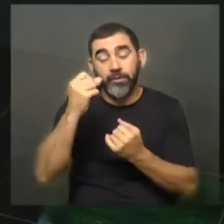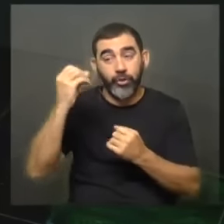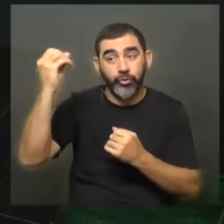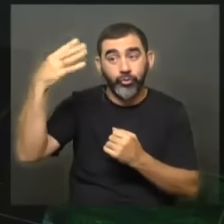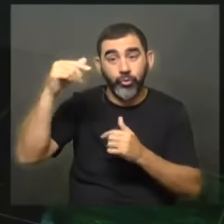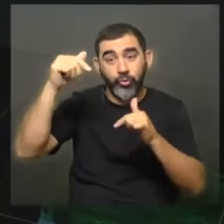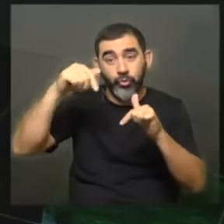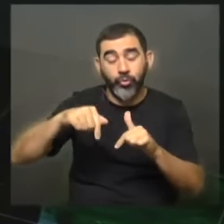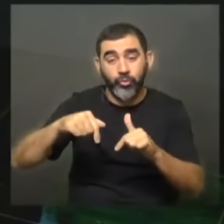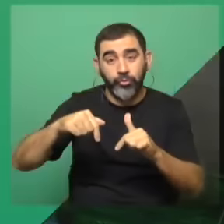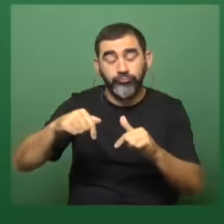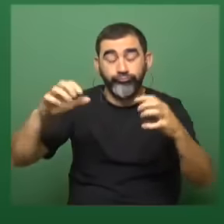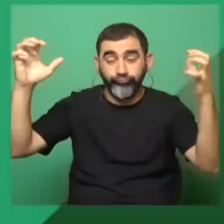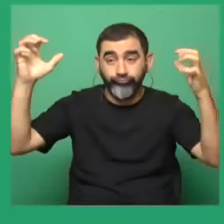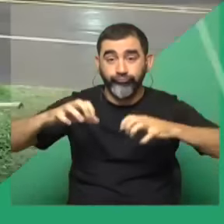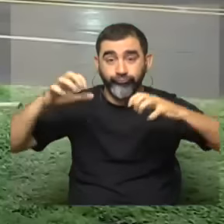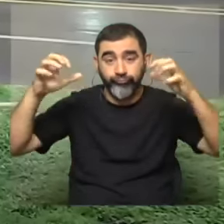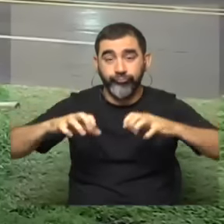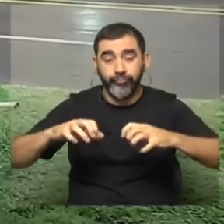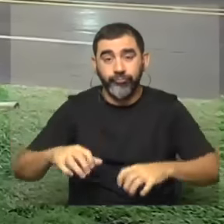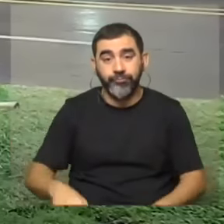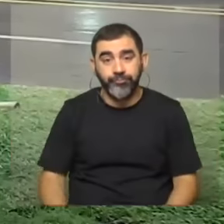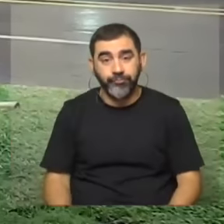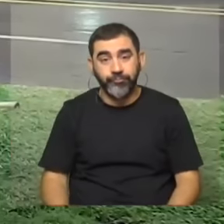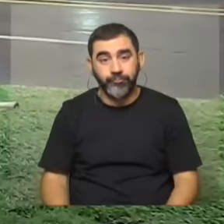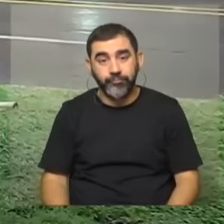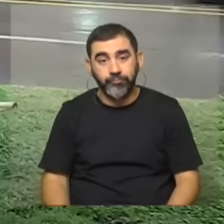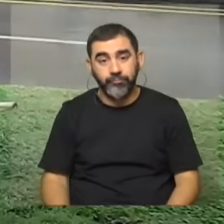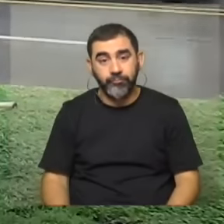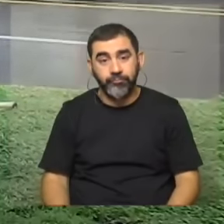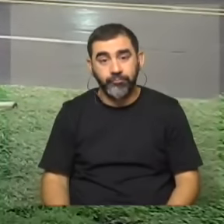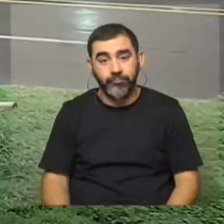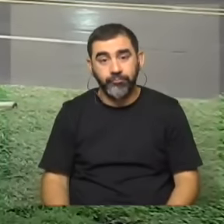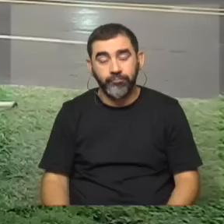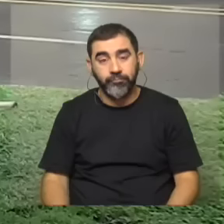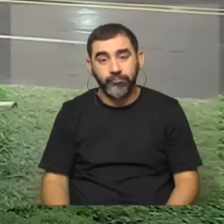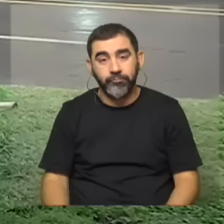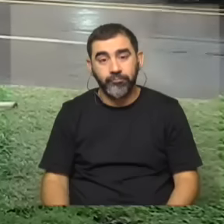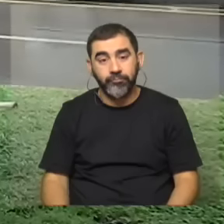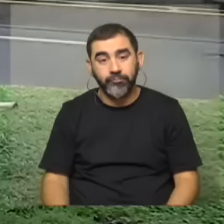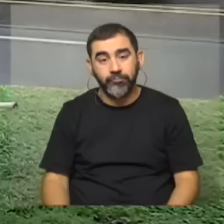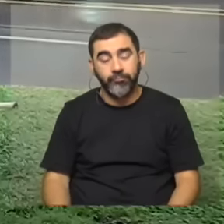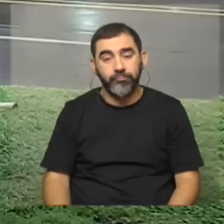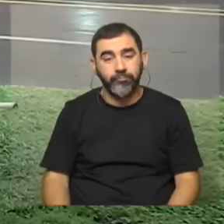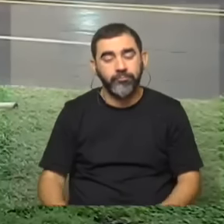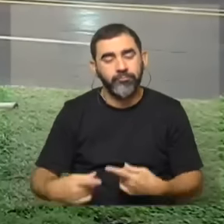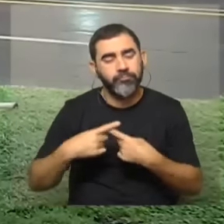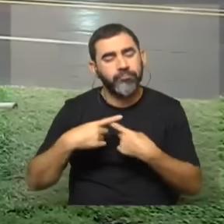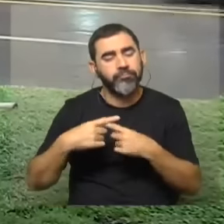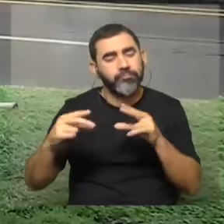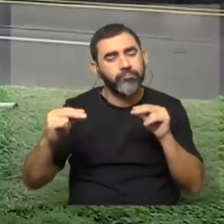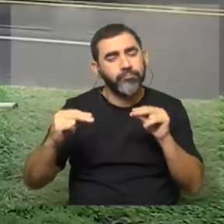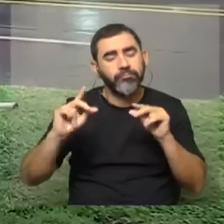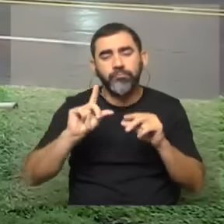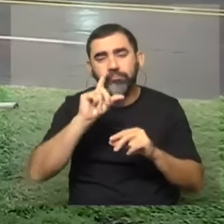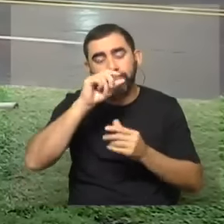frente hoy este ya con con las lluvias Pero bueno estamos siguiendo de alguna forma esta polémica que se ha instalado aquí en